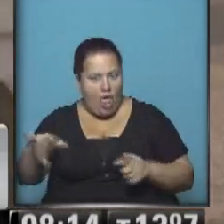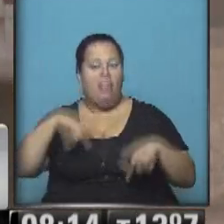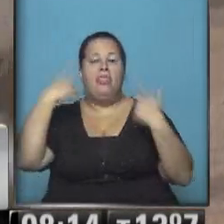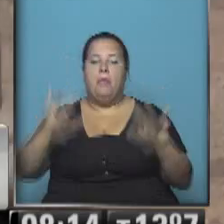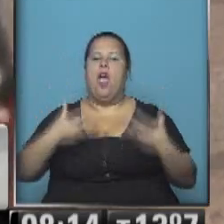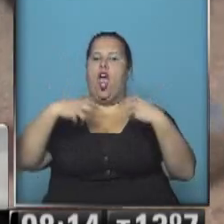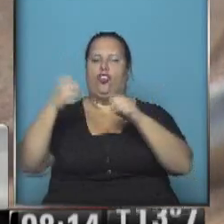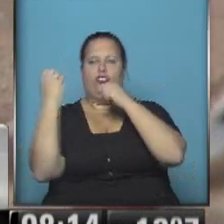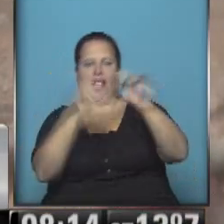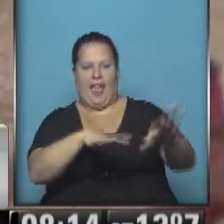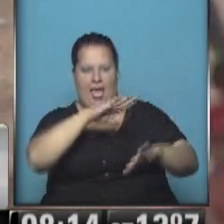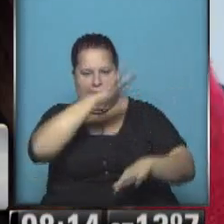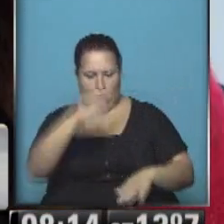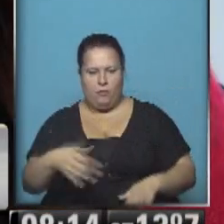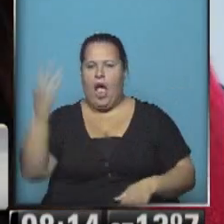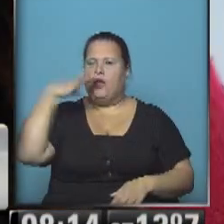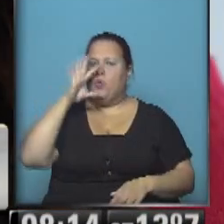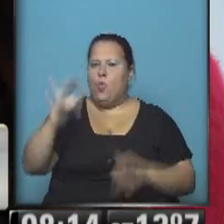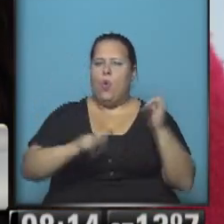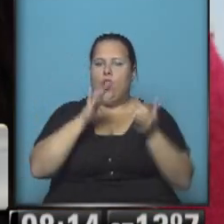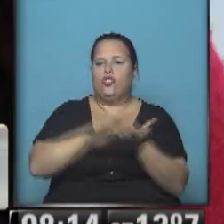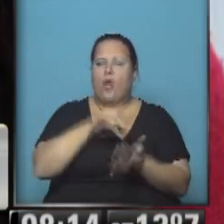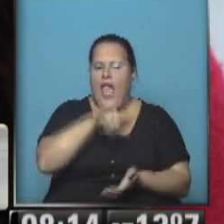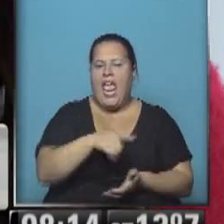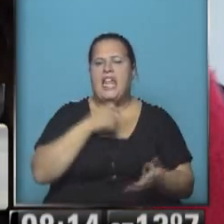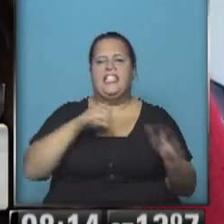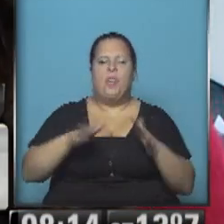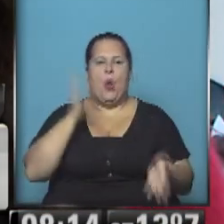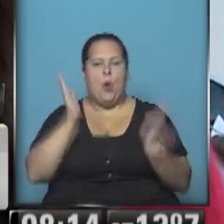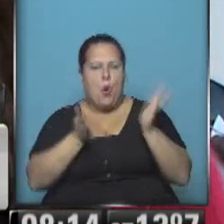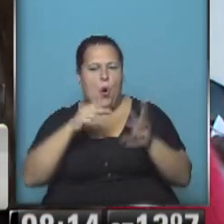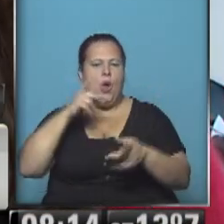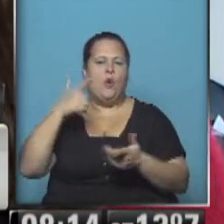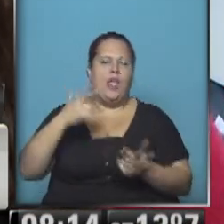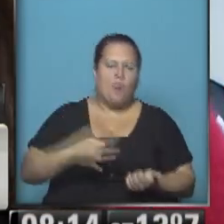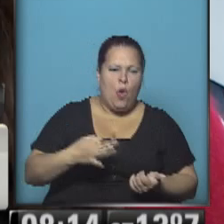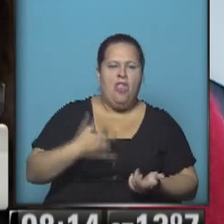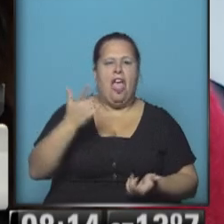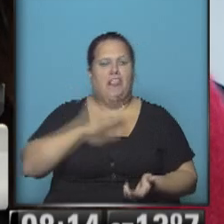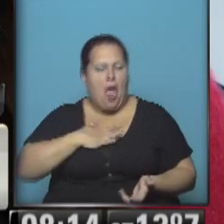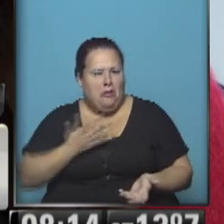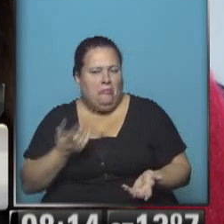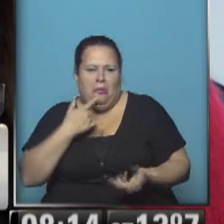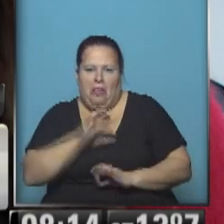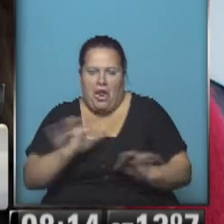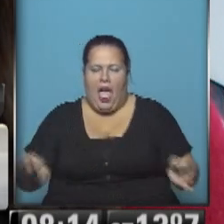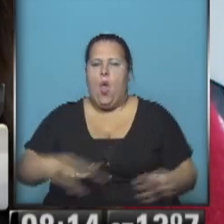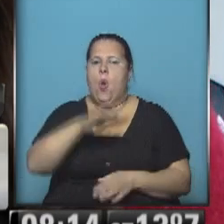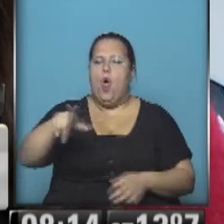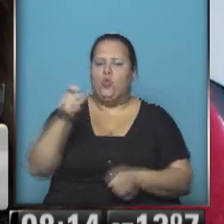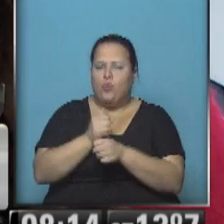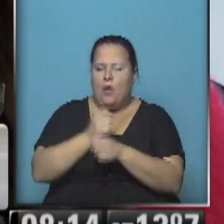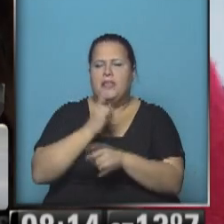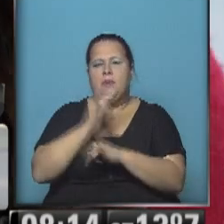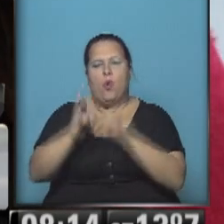apareció abandonada nunca había habido un comentario al respecto de situaciones de violencia o inseguridad estaba la zona donde él estaba siempre